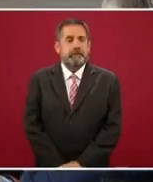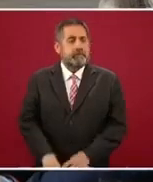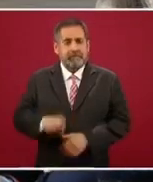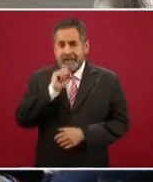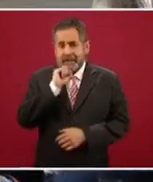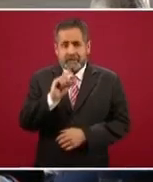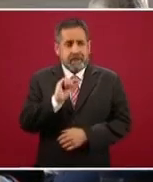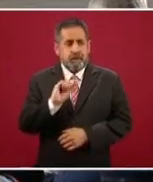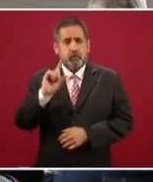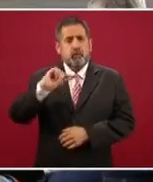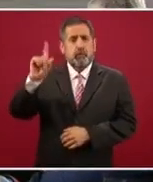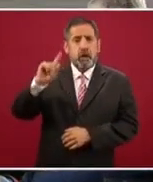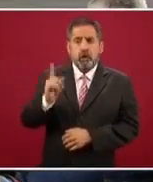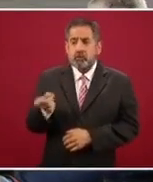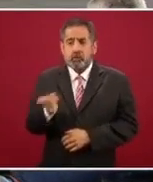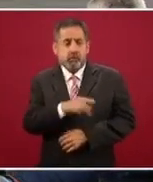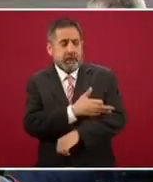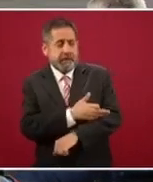nepotismo,